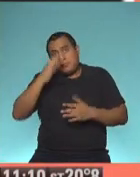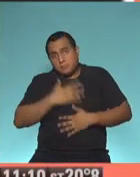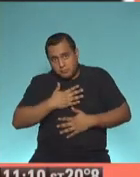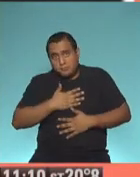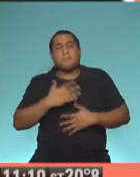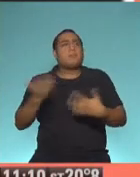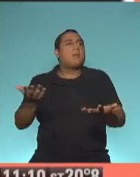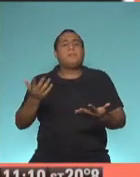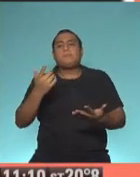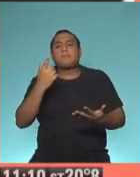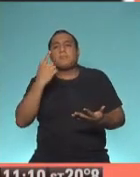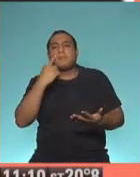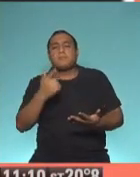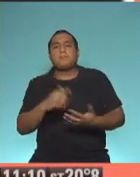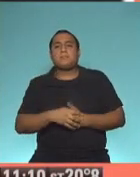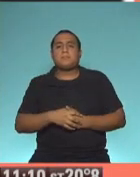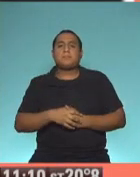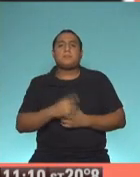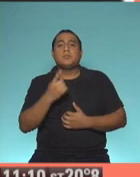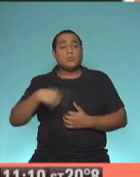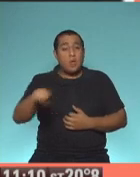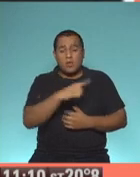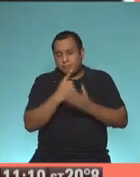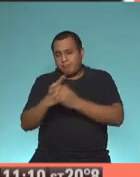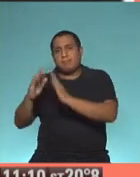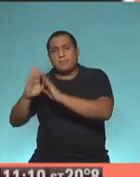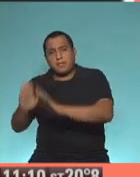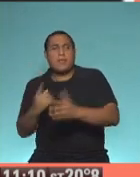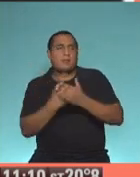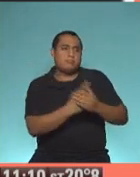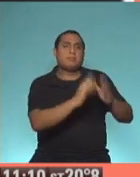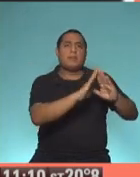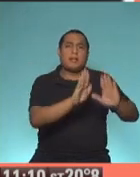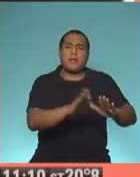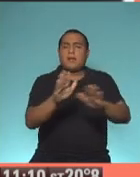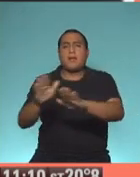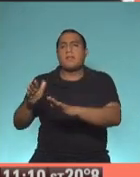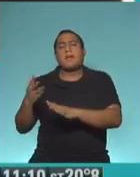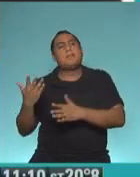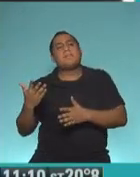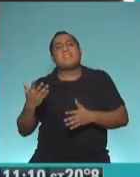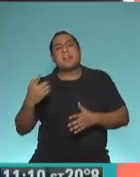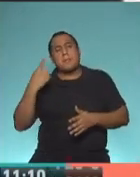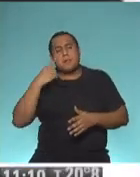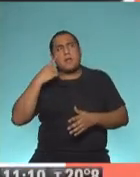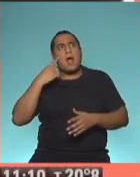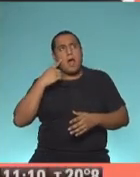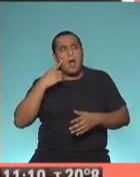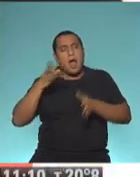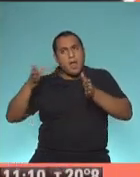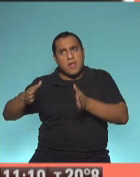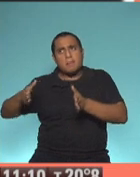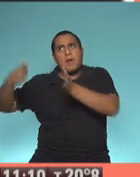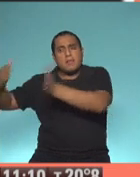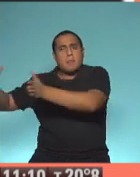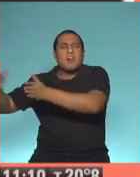la manera de definir los aislamientos es mucho más en concepto estratégico que por etapas de cantidad de gente que sale o no sale.